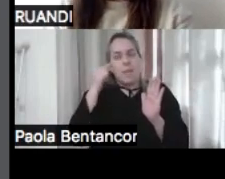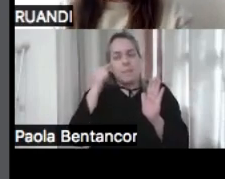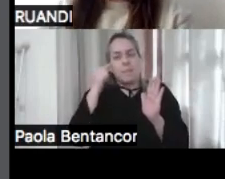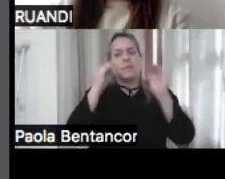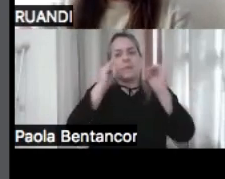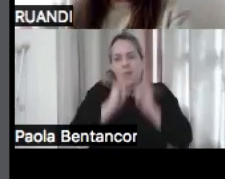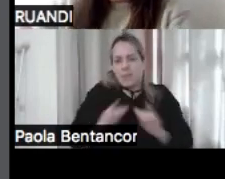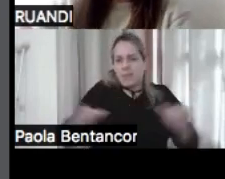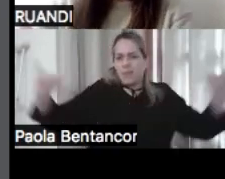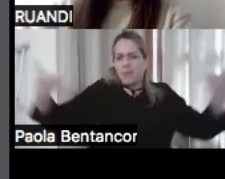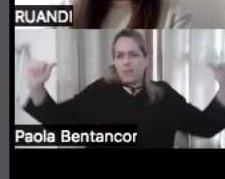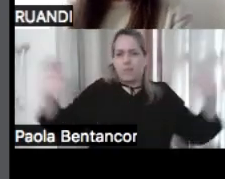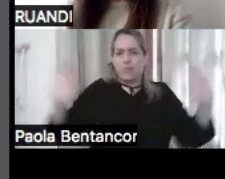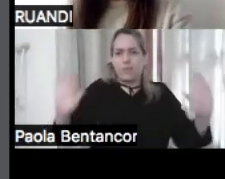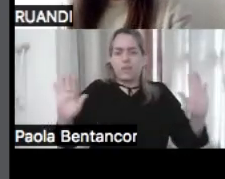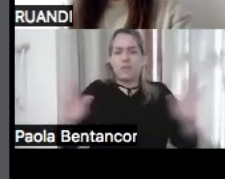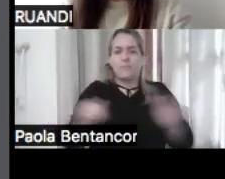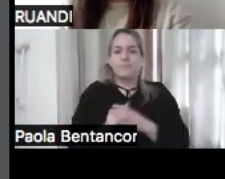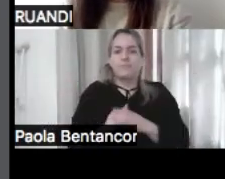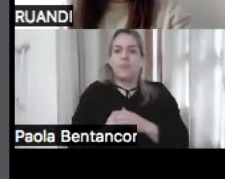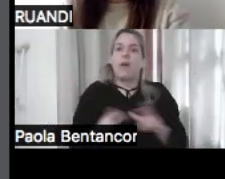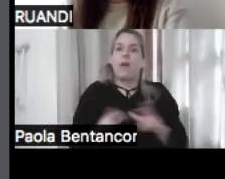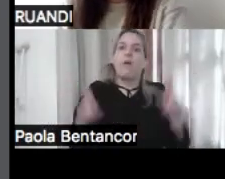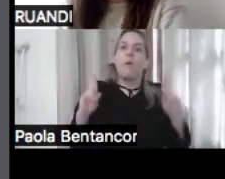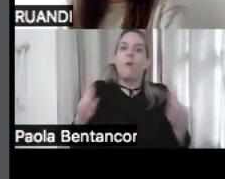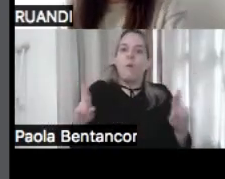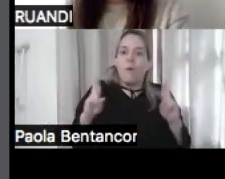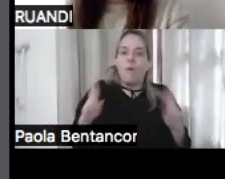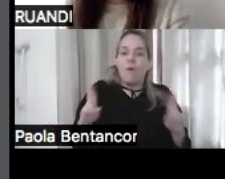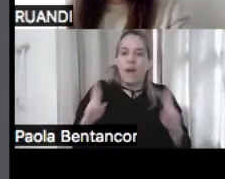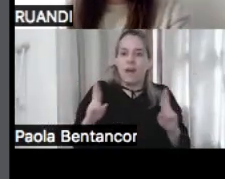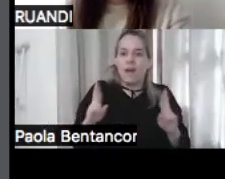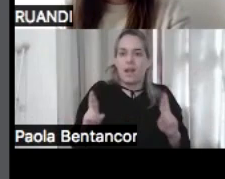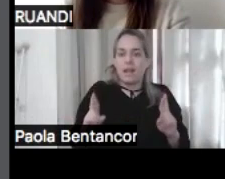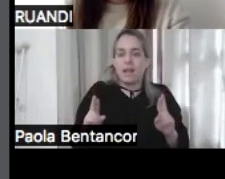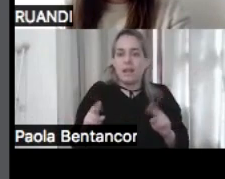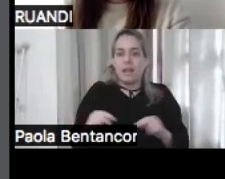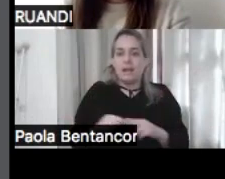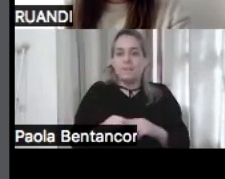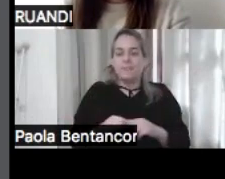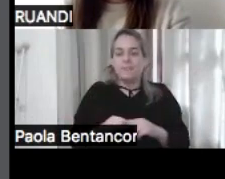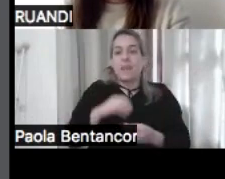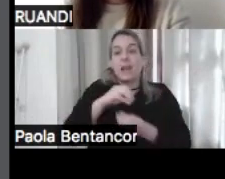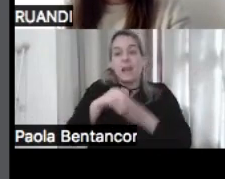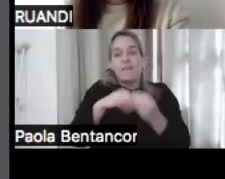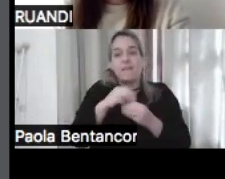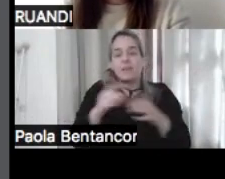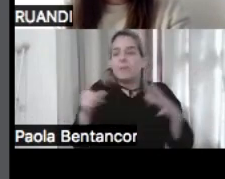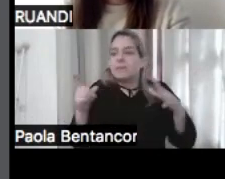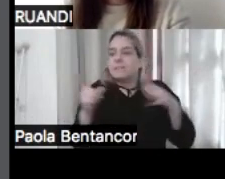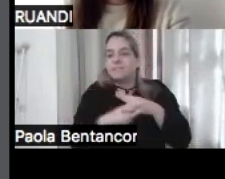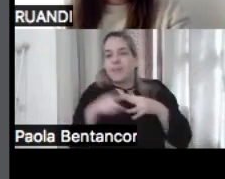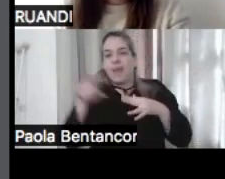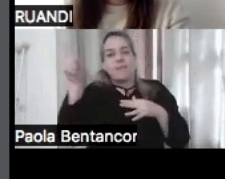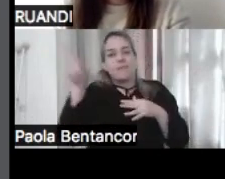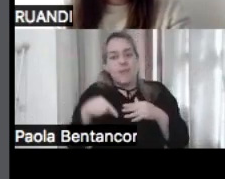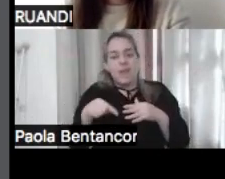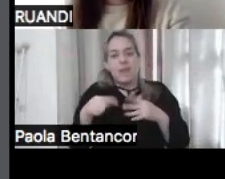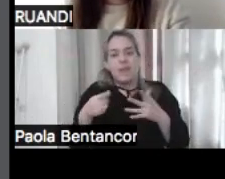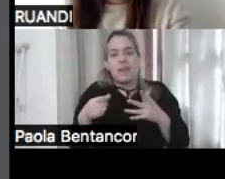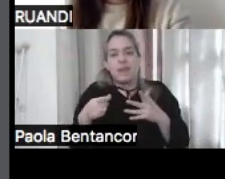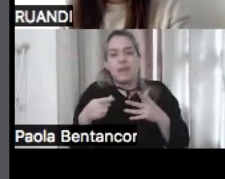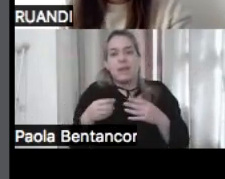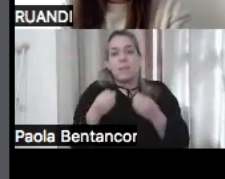Ojalá, ojalá que así sea. Las intervenciones centradas en la familia nacen de la estimulación temprana, vienen de